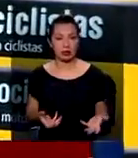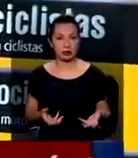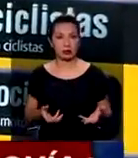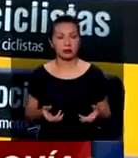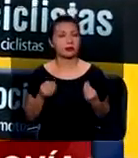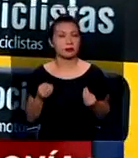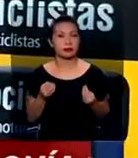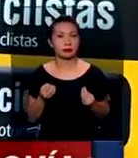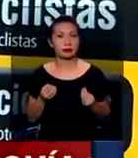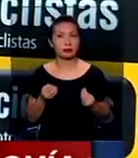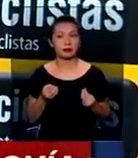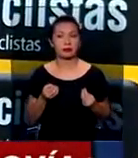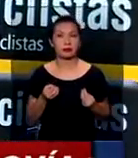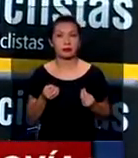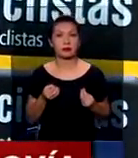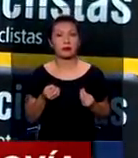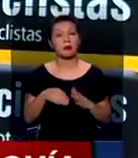decir,